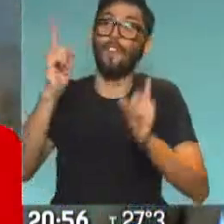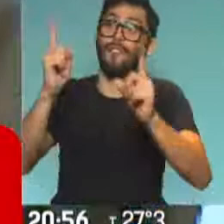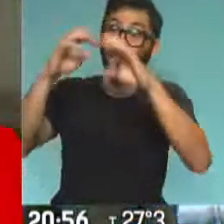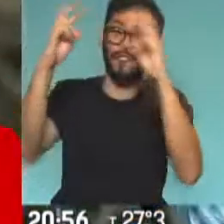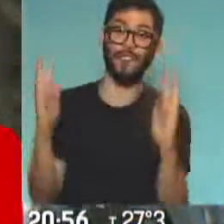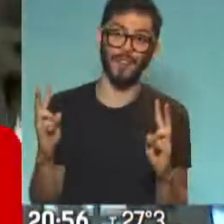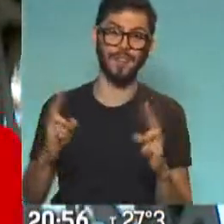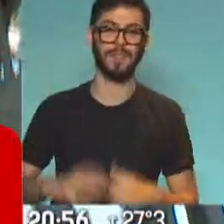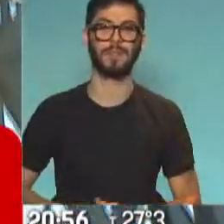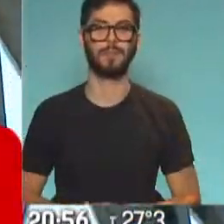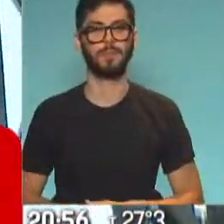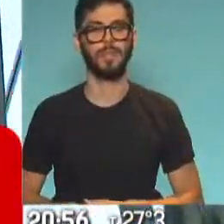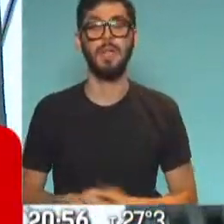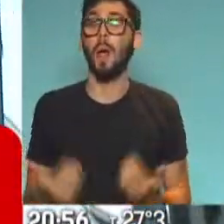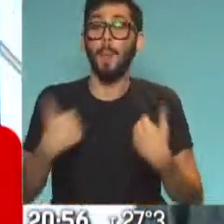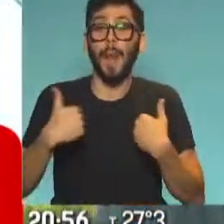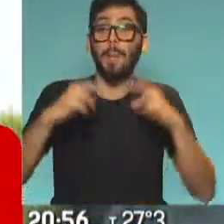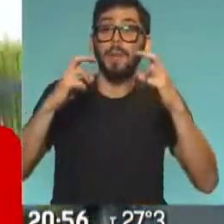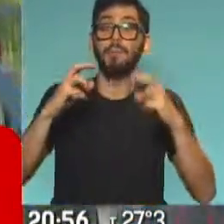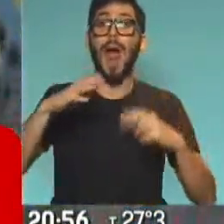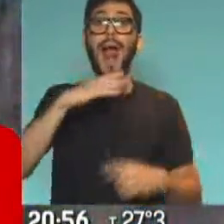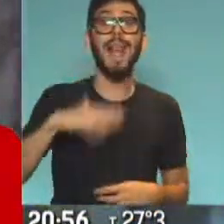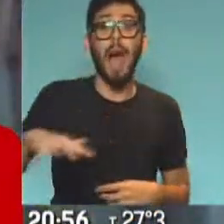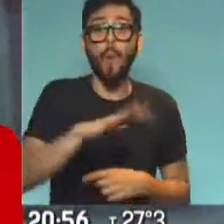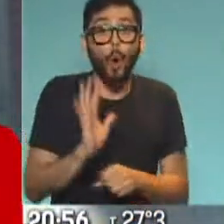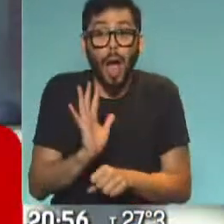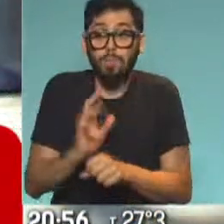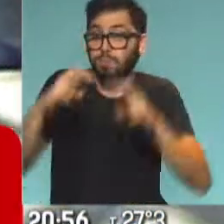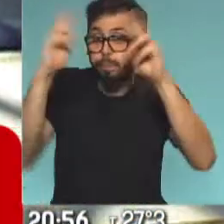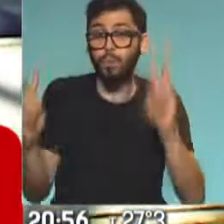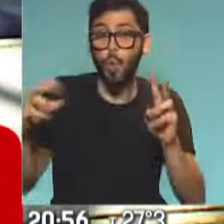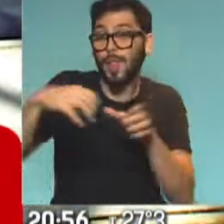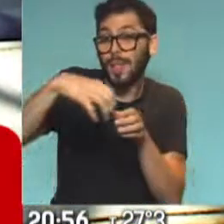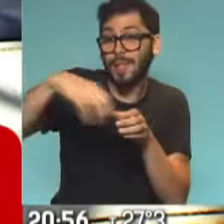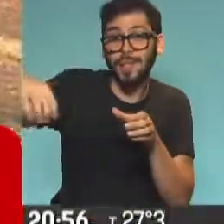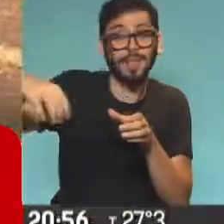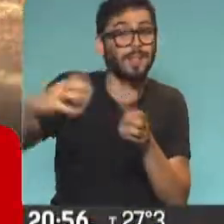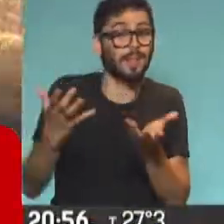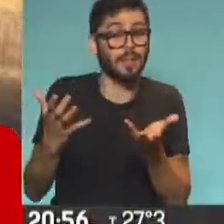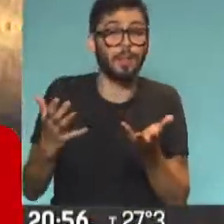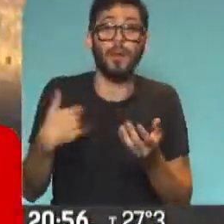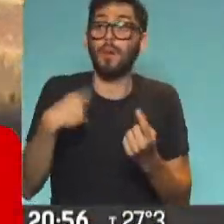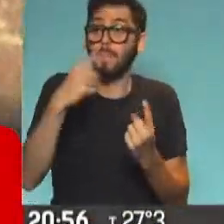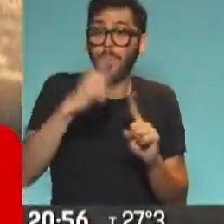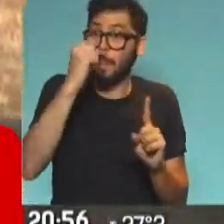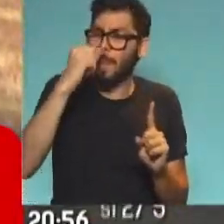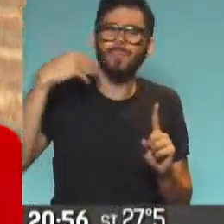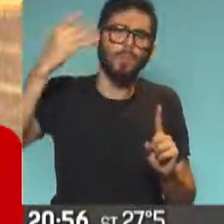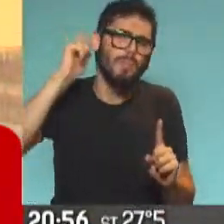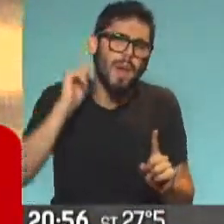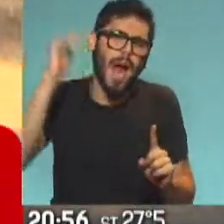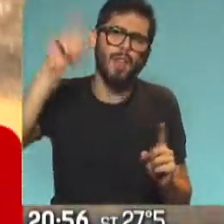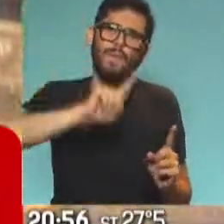en La Boca. Para mí el transbordador es La Boca, o sea, mi viejo cuando viajó a España, viajó a Italia ya más grande que